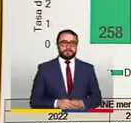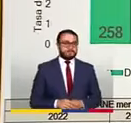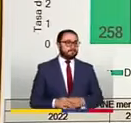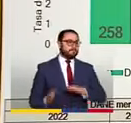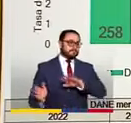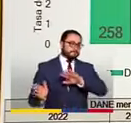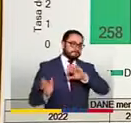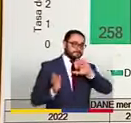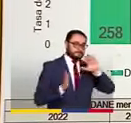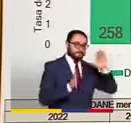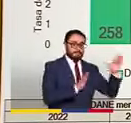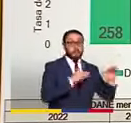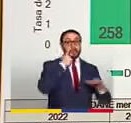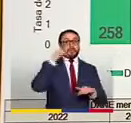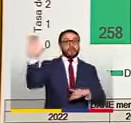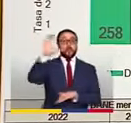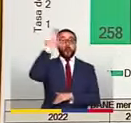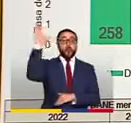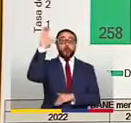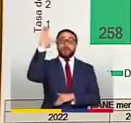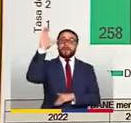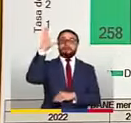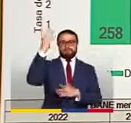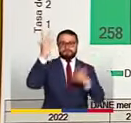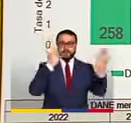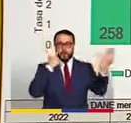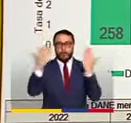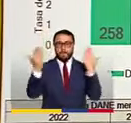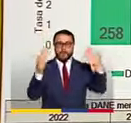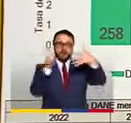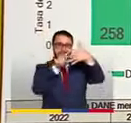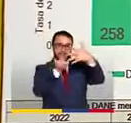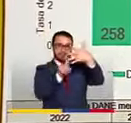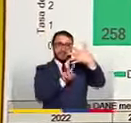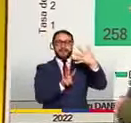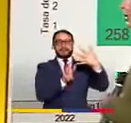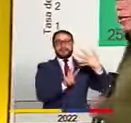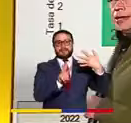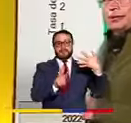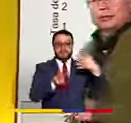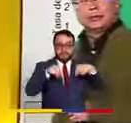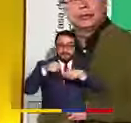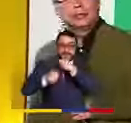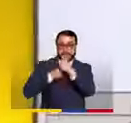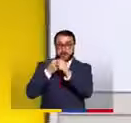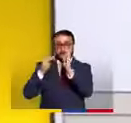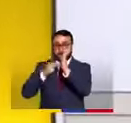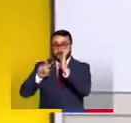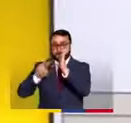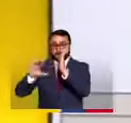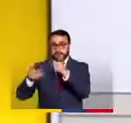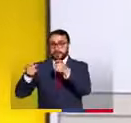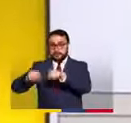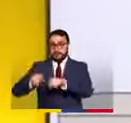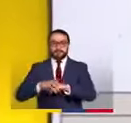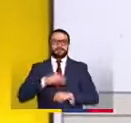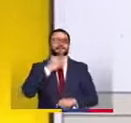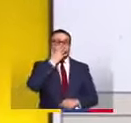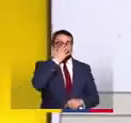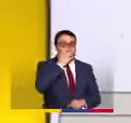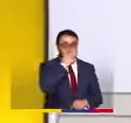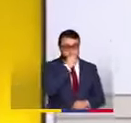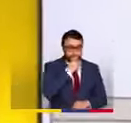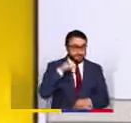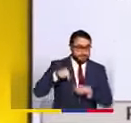Veámoslo ahora en toda Colombia, pero con la semana 33, incluye este año. ¿Mejoramos